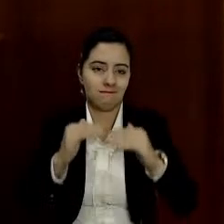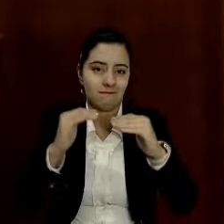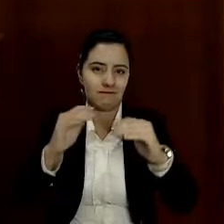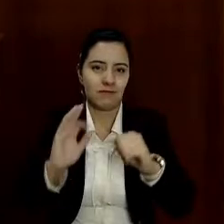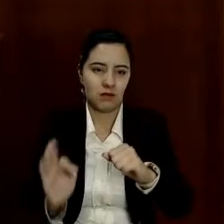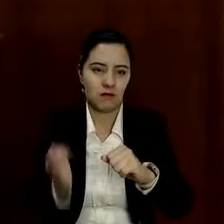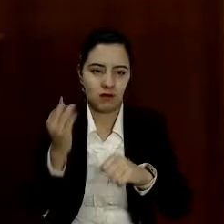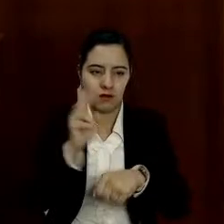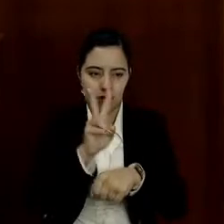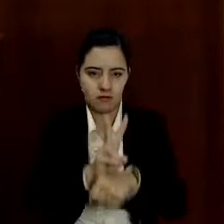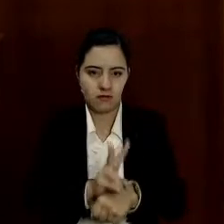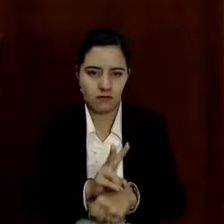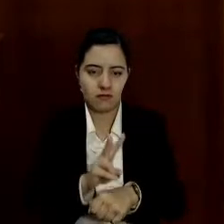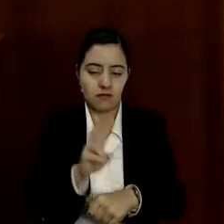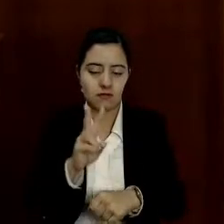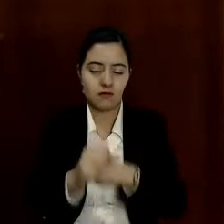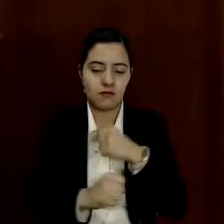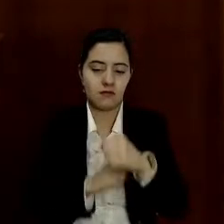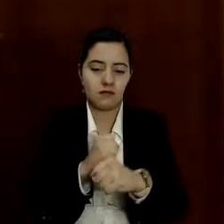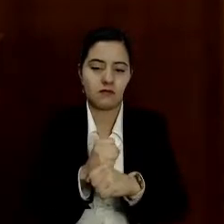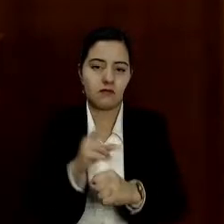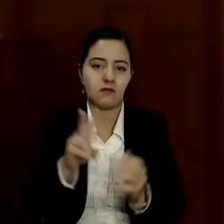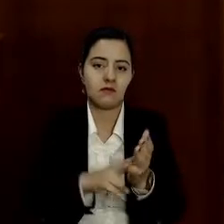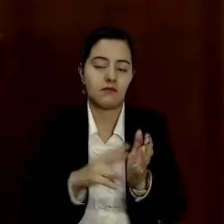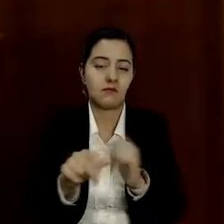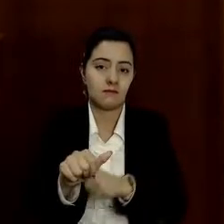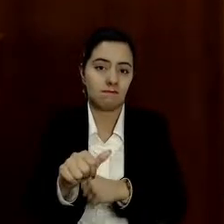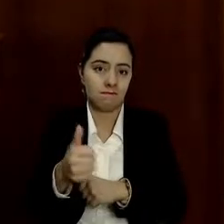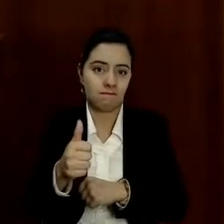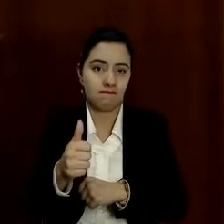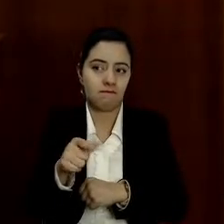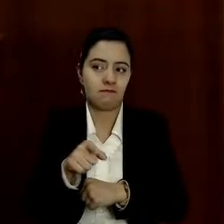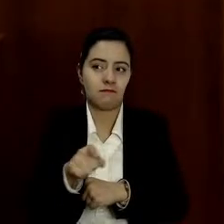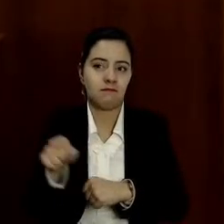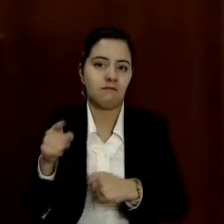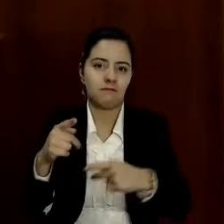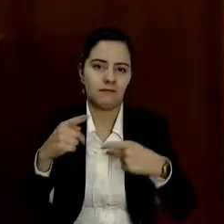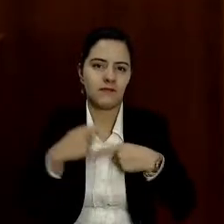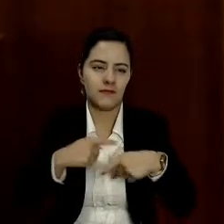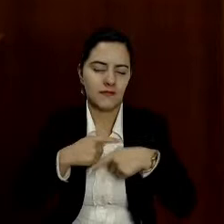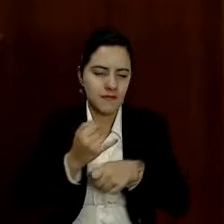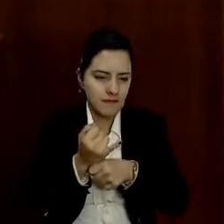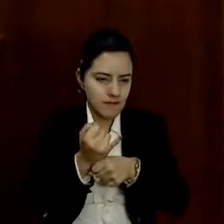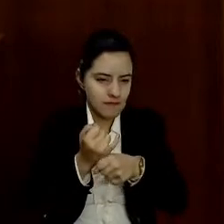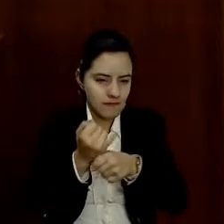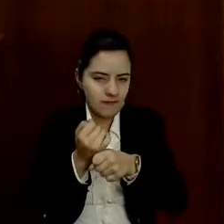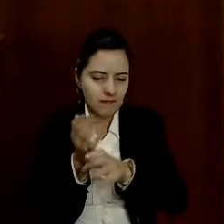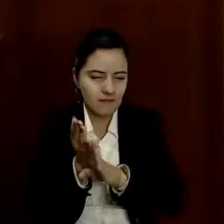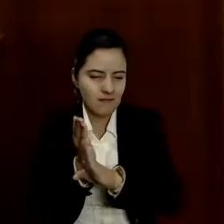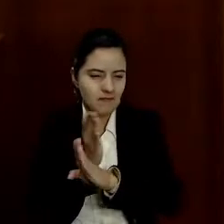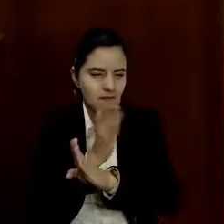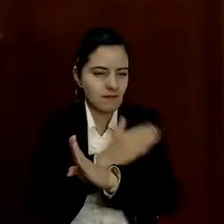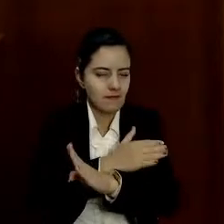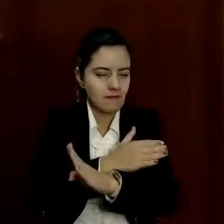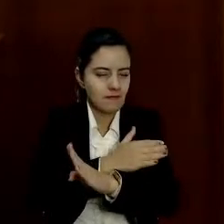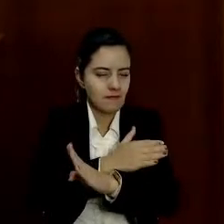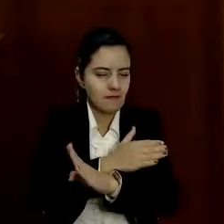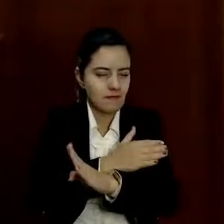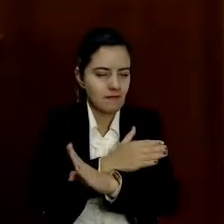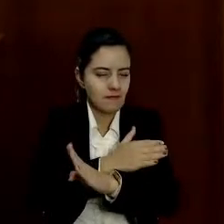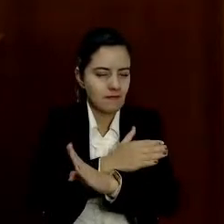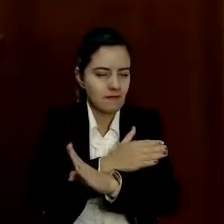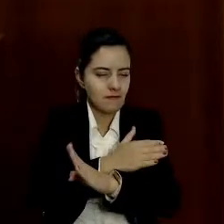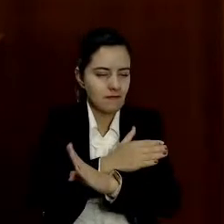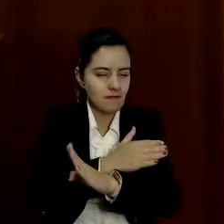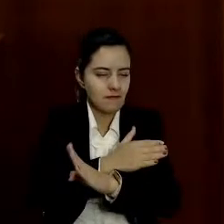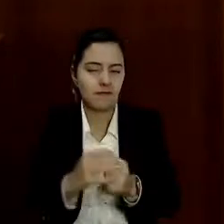el 2011 a través de auditores forenses. El modus operandi de este sistema